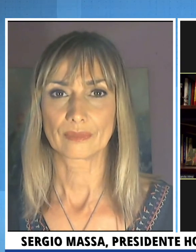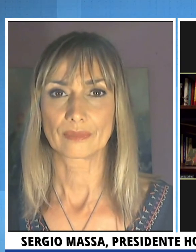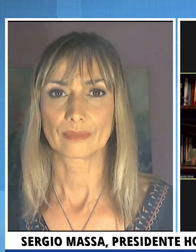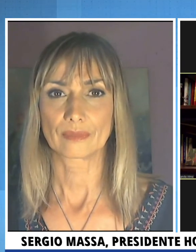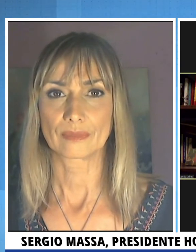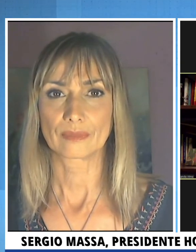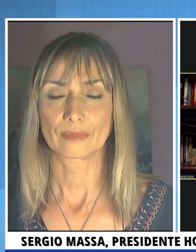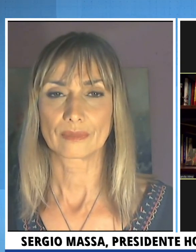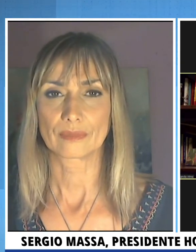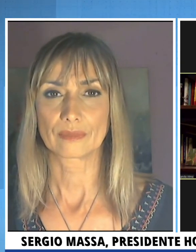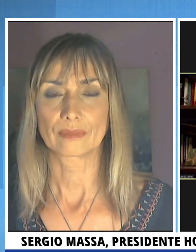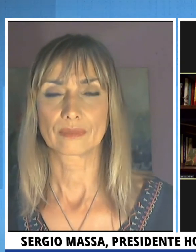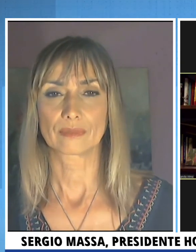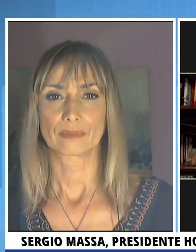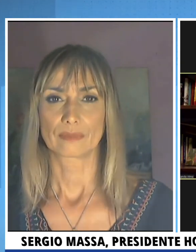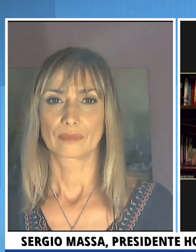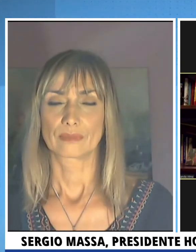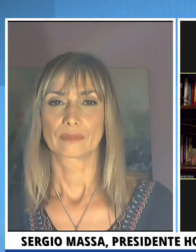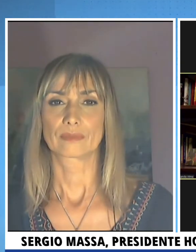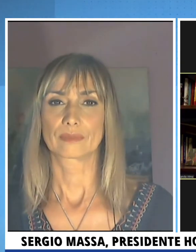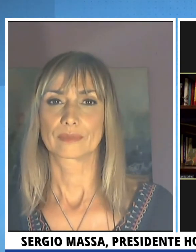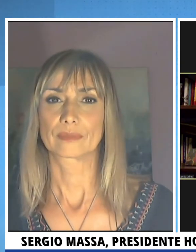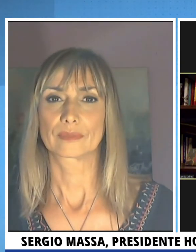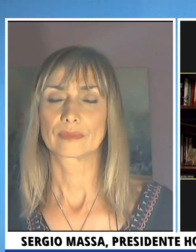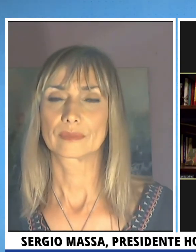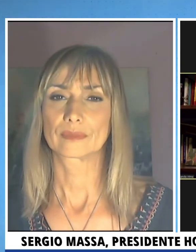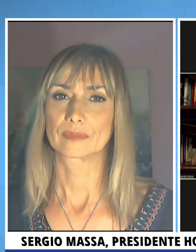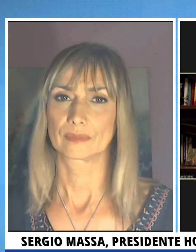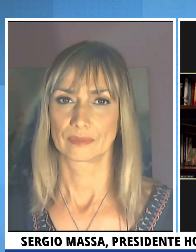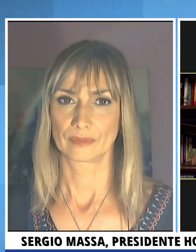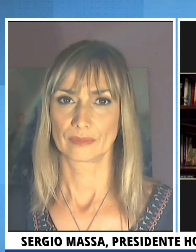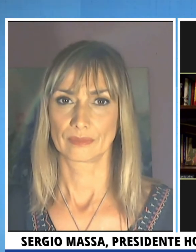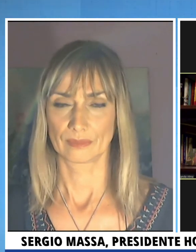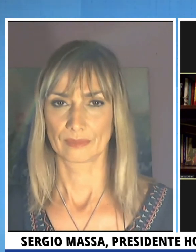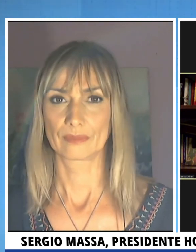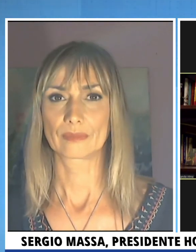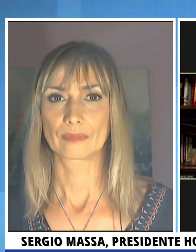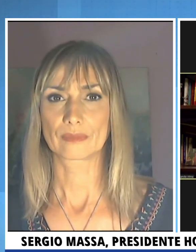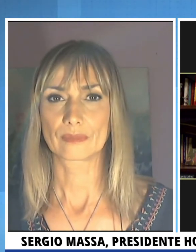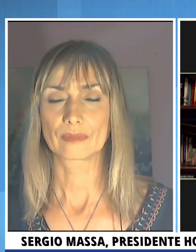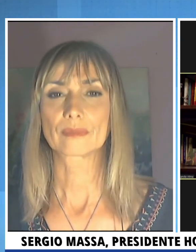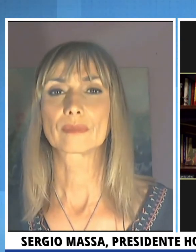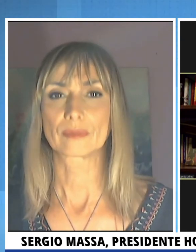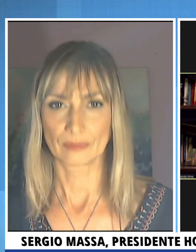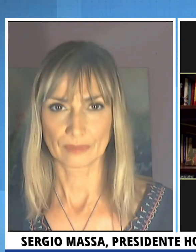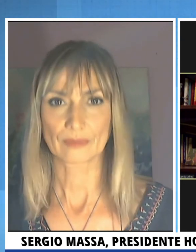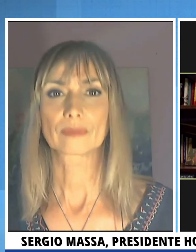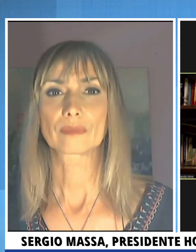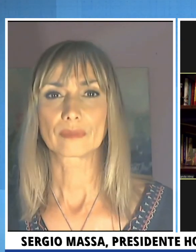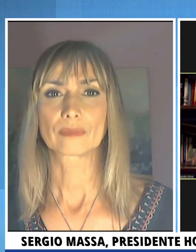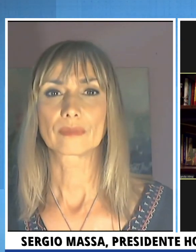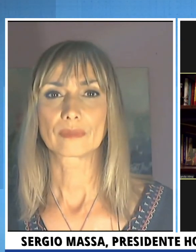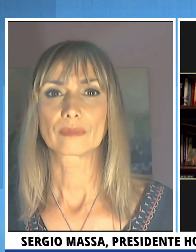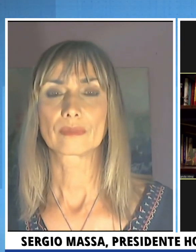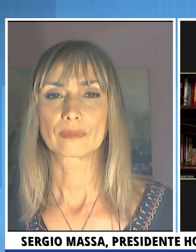justamente Interior, que reúne a todos los ministros de seguridad del país, que se hizo de manera virtual, se habló justamente de este tema y se prometió la creación de una